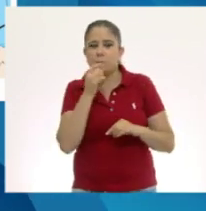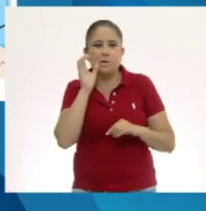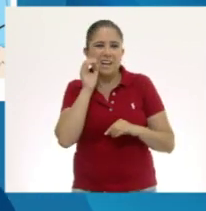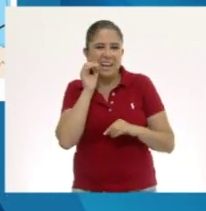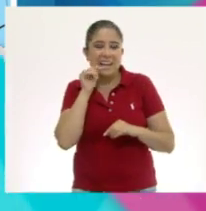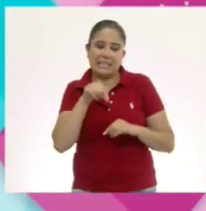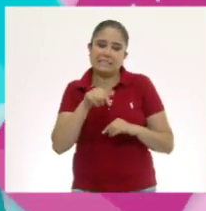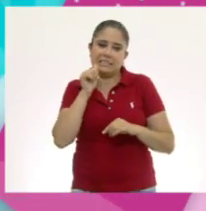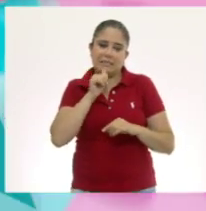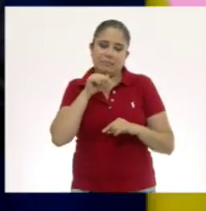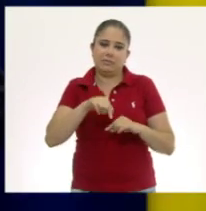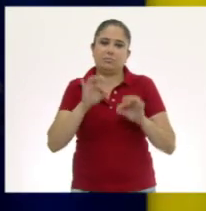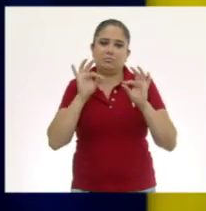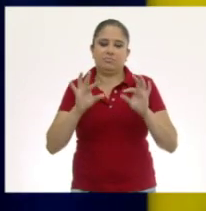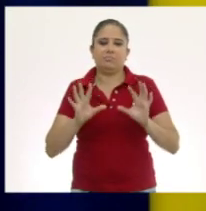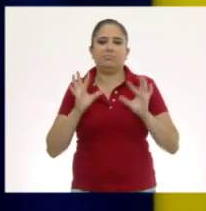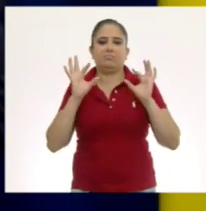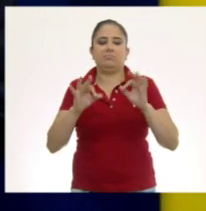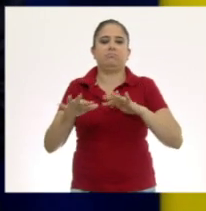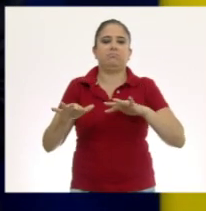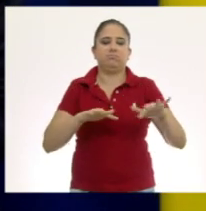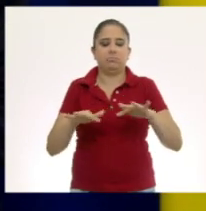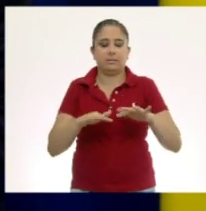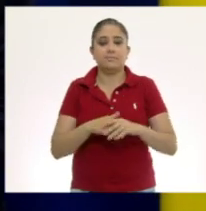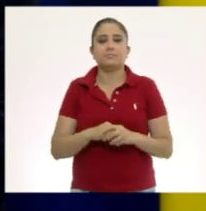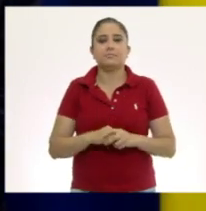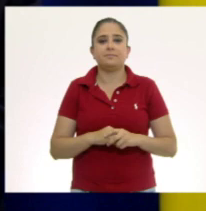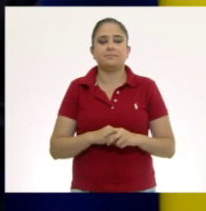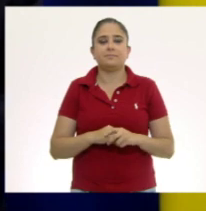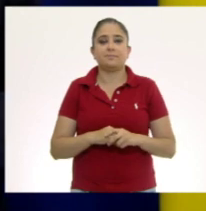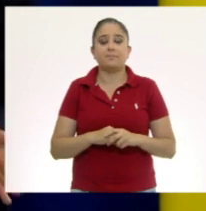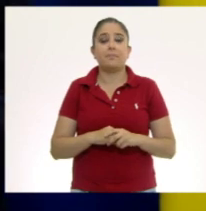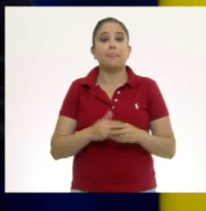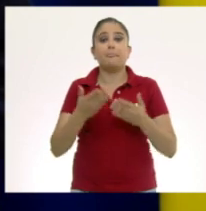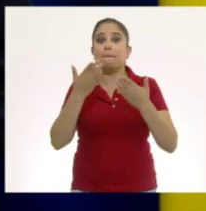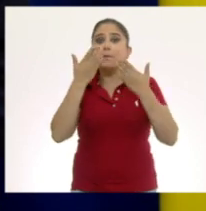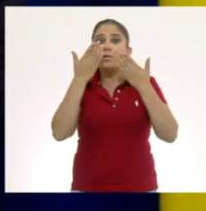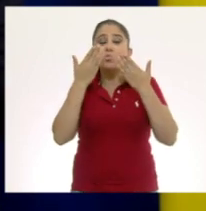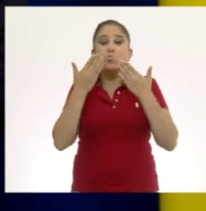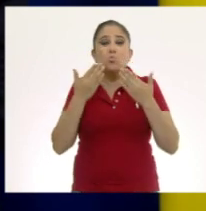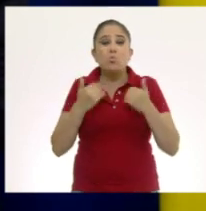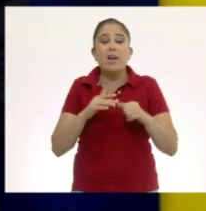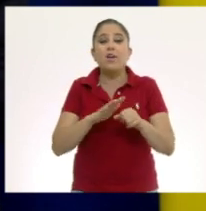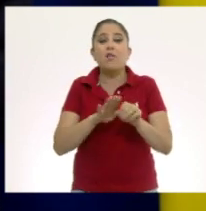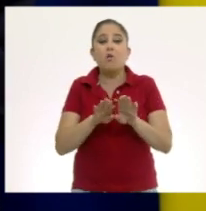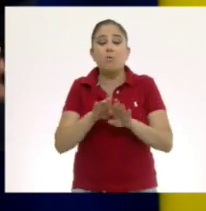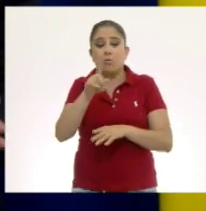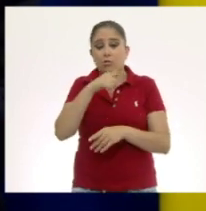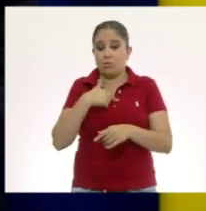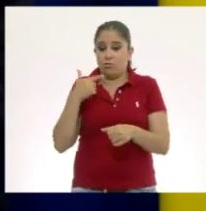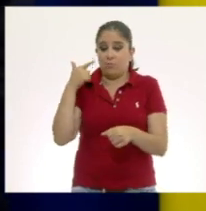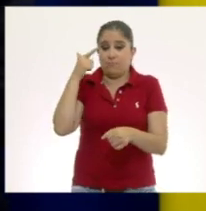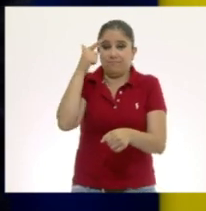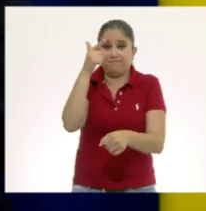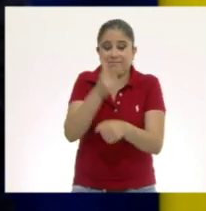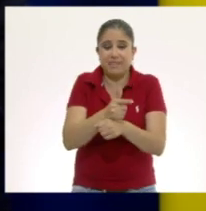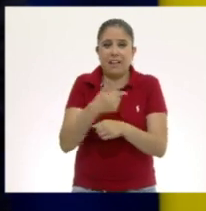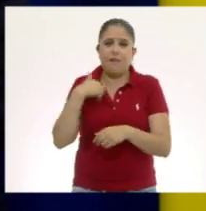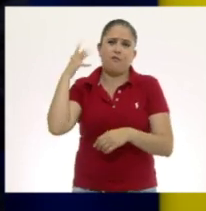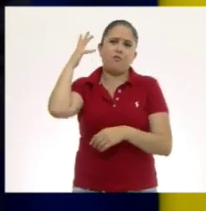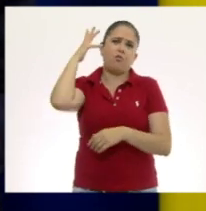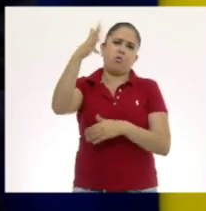el epicentro. Dicho en pocas palabras, Aníbal, no hay forma de poder establecer o